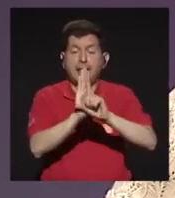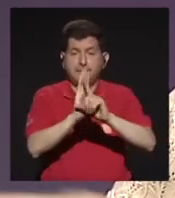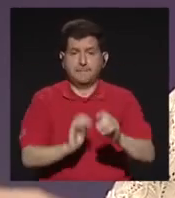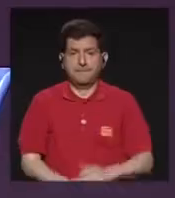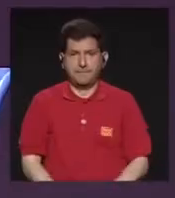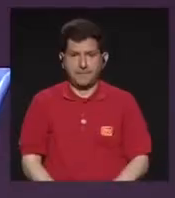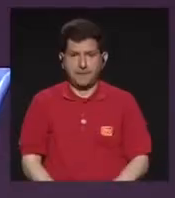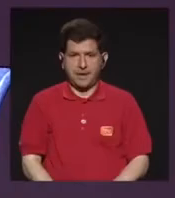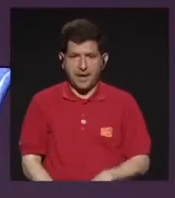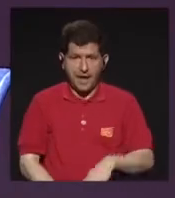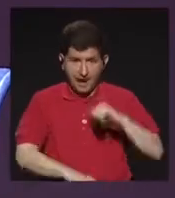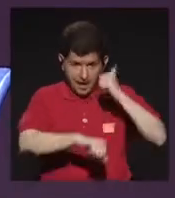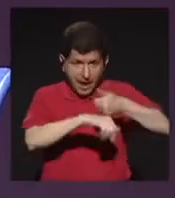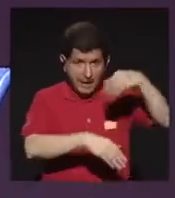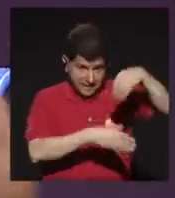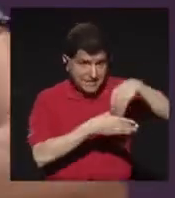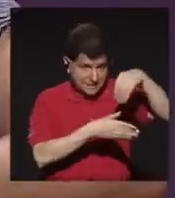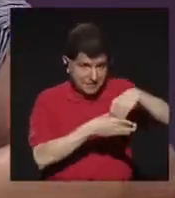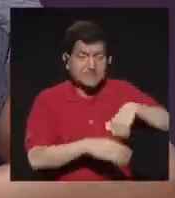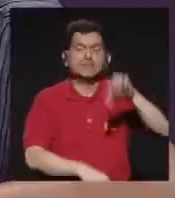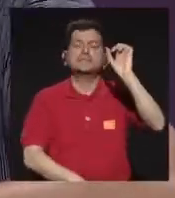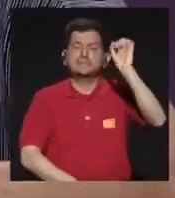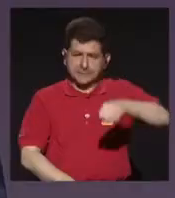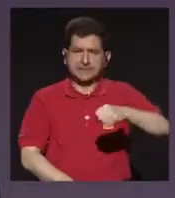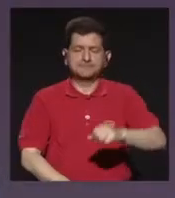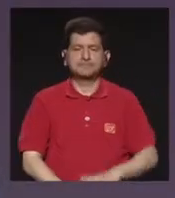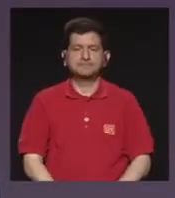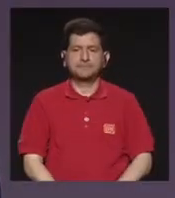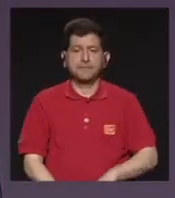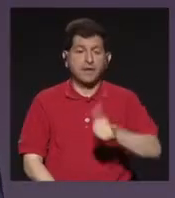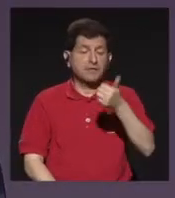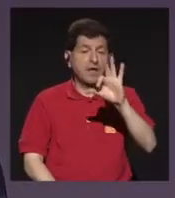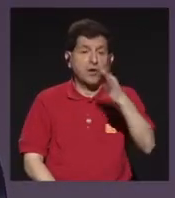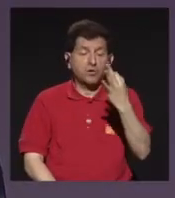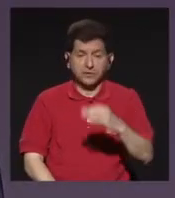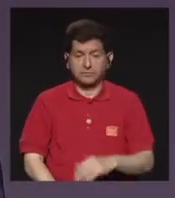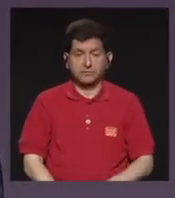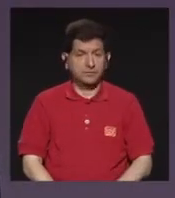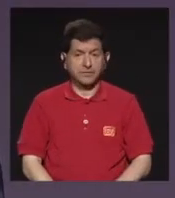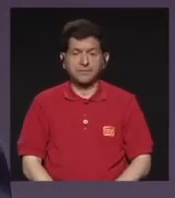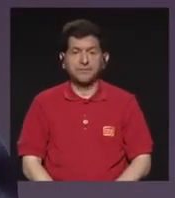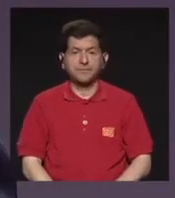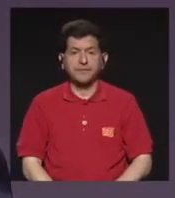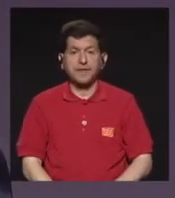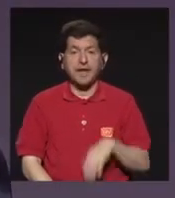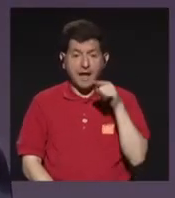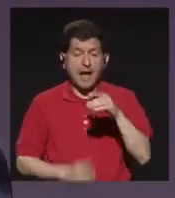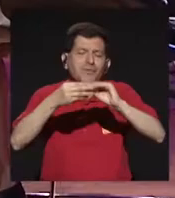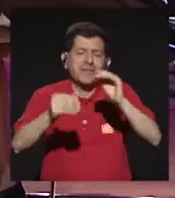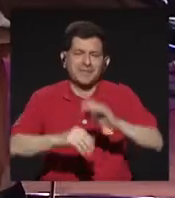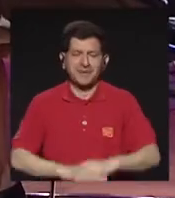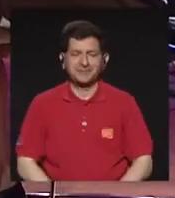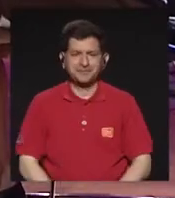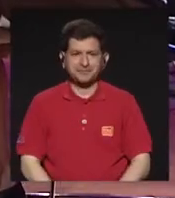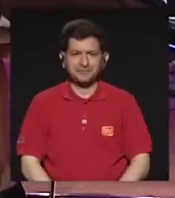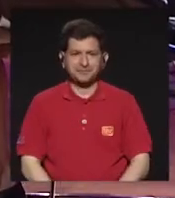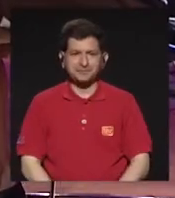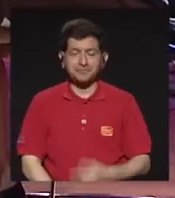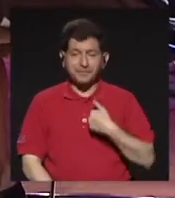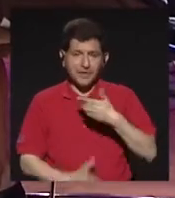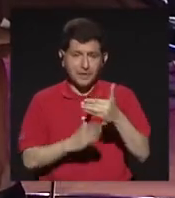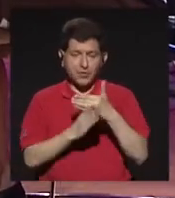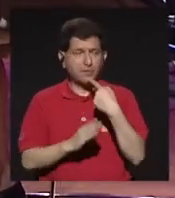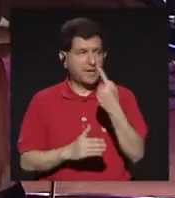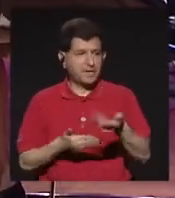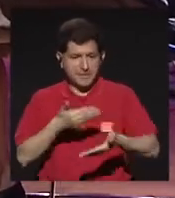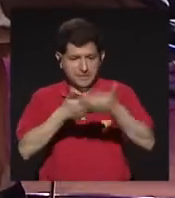liderazgo sí viene... Cuando se establecieron las cuotas. Cuando se establecieron las cuotas. Entonces, mi liderazgo sí viene amparado a la cuota. Te comparto lo